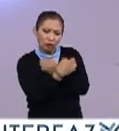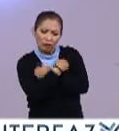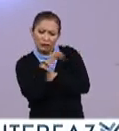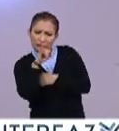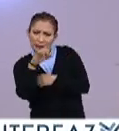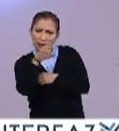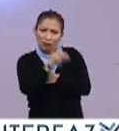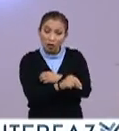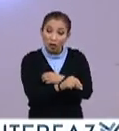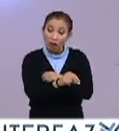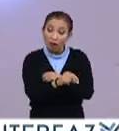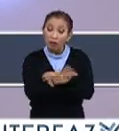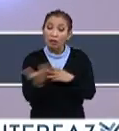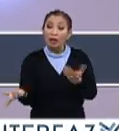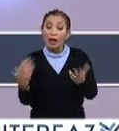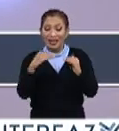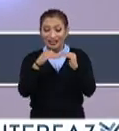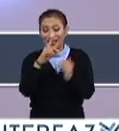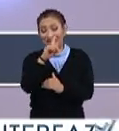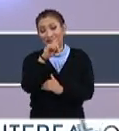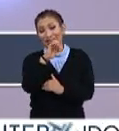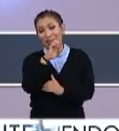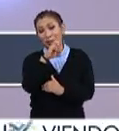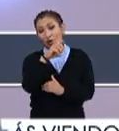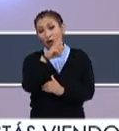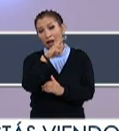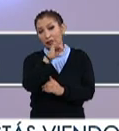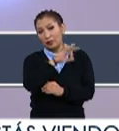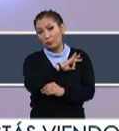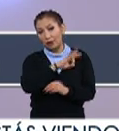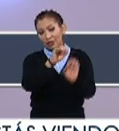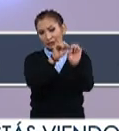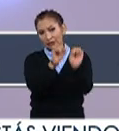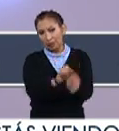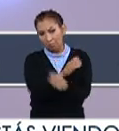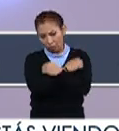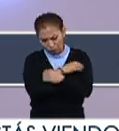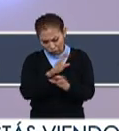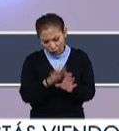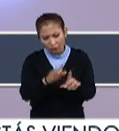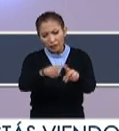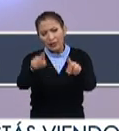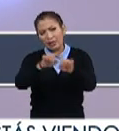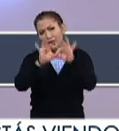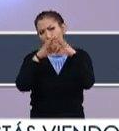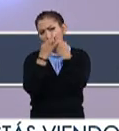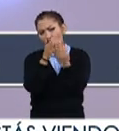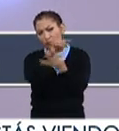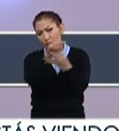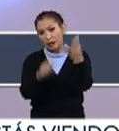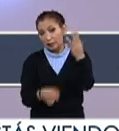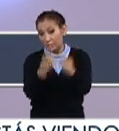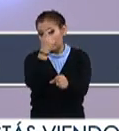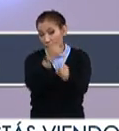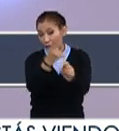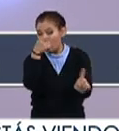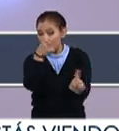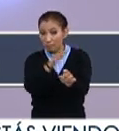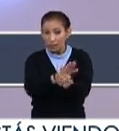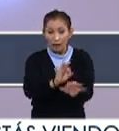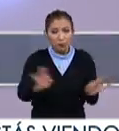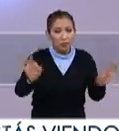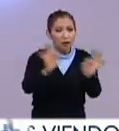educativo. El principio de democracia también se puede aplicar al sistema educativo con diversas variantes. La primera y una de las